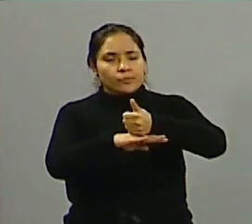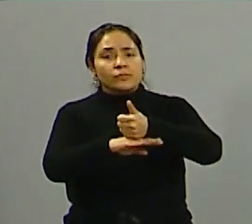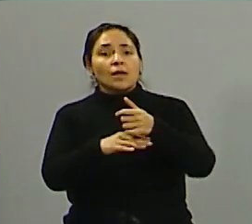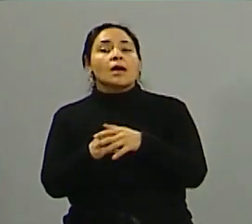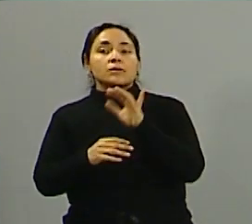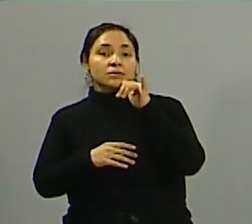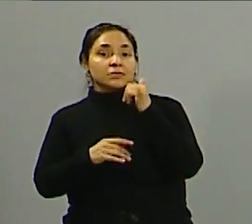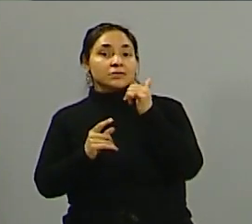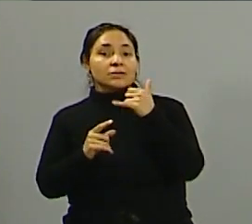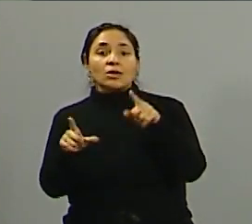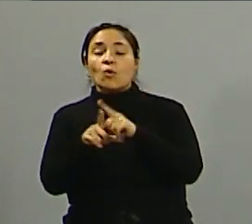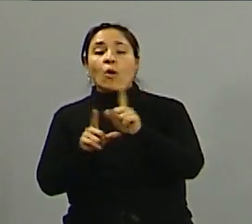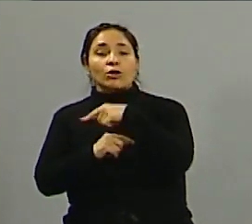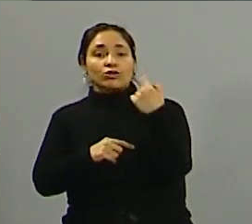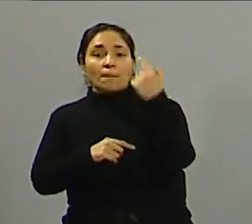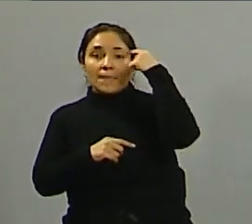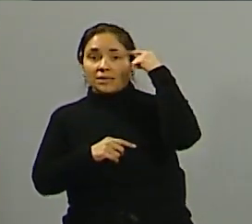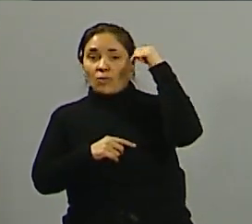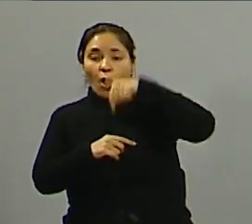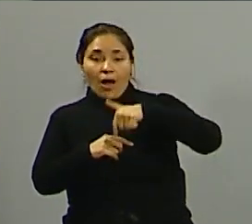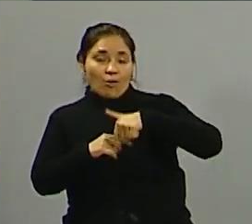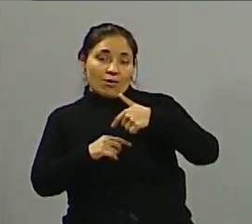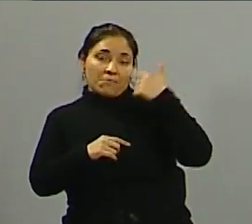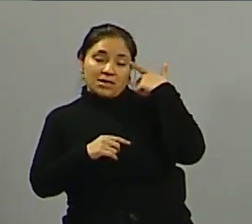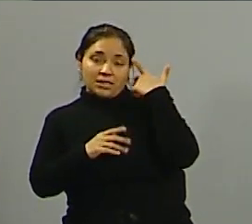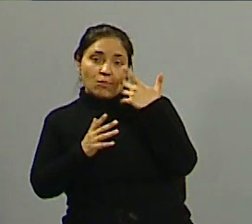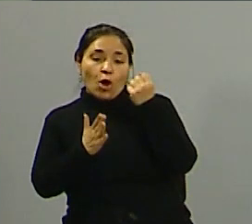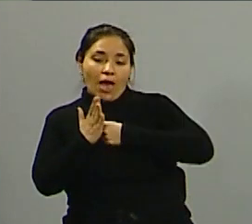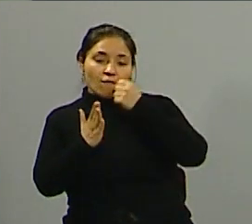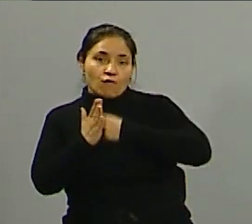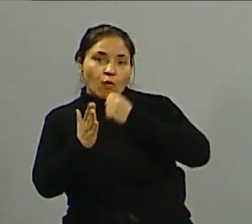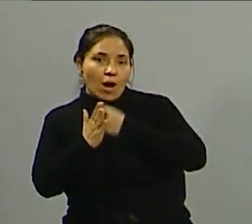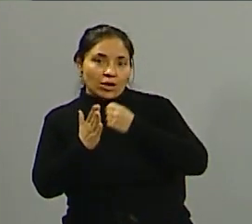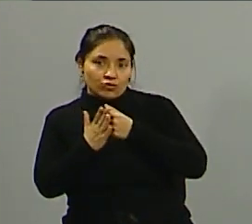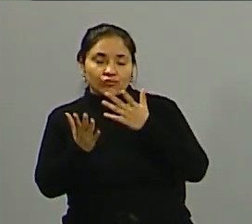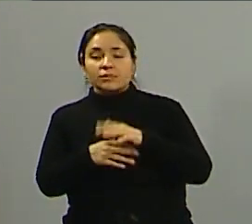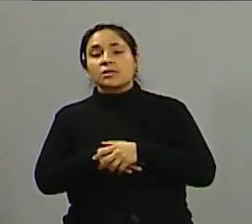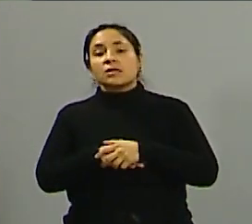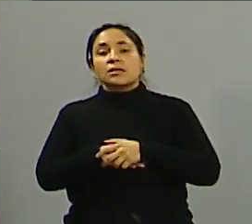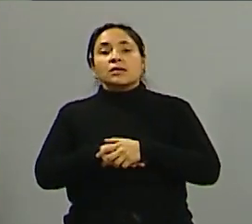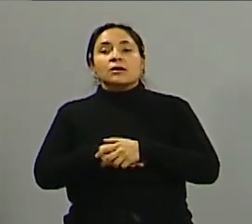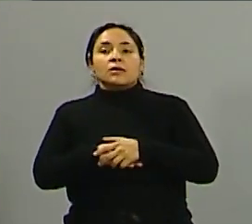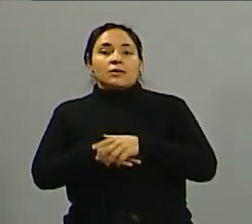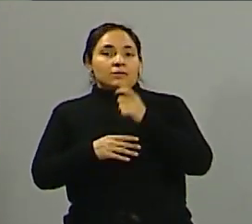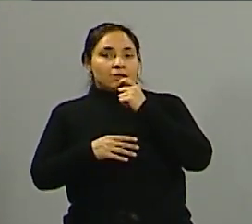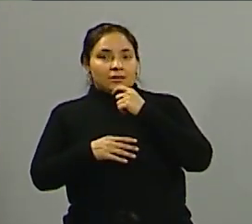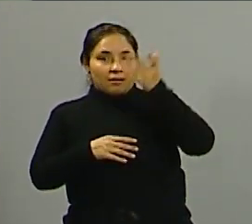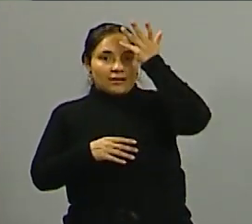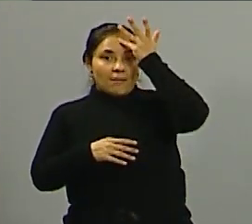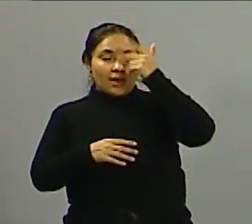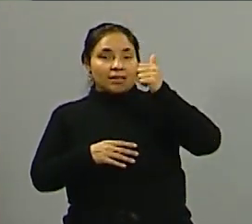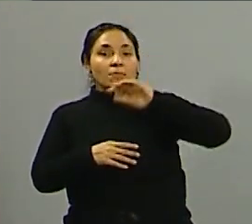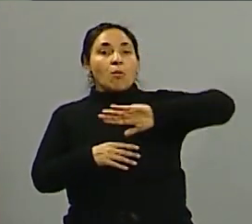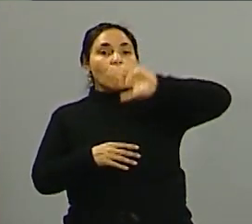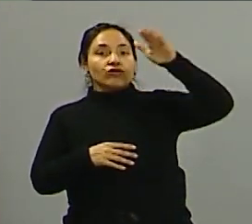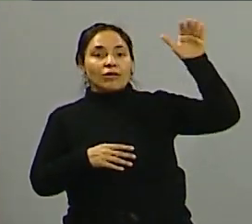pensémonos nosotros en nuestros sacrificios y los que iban haciendo. San Martín, cuando cruza la cordillera, hace pocos meses